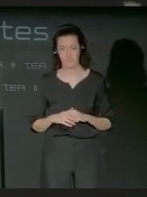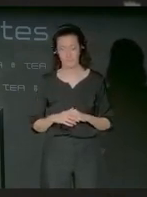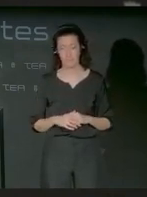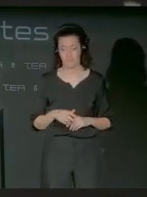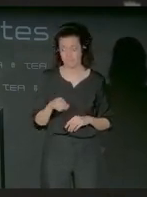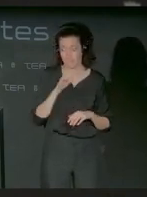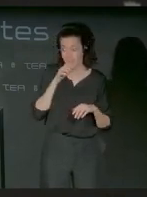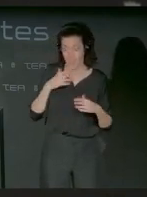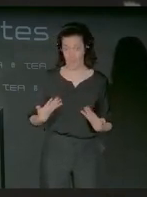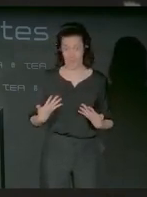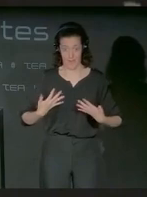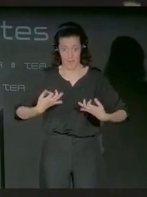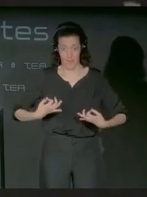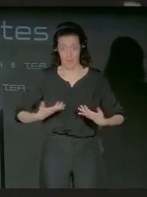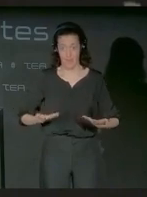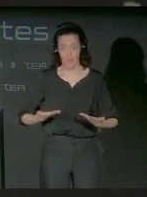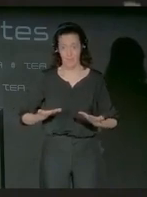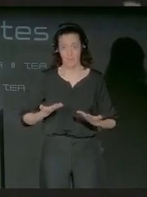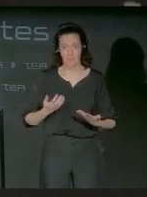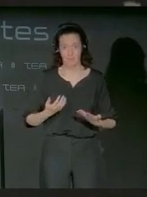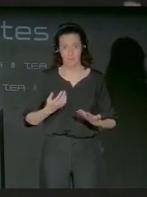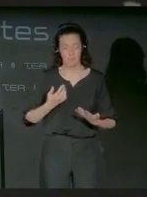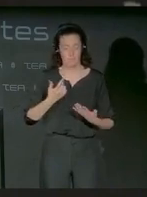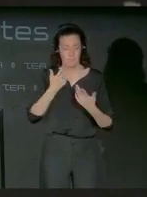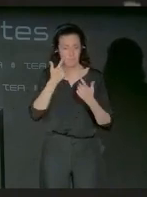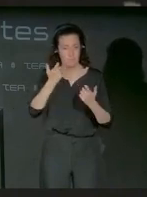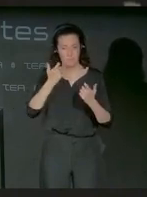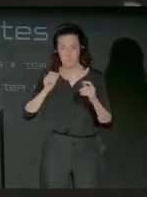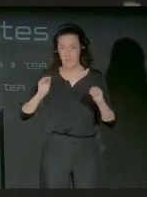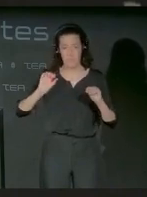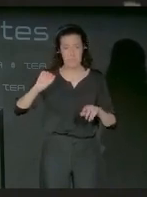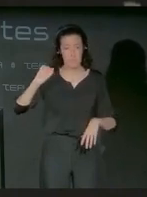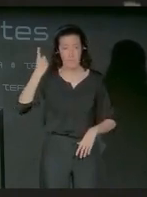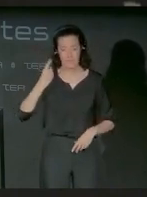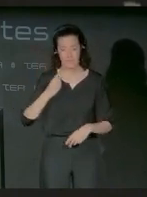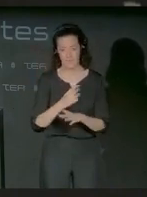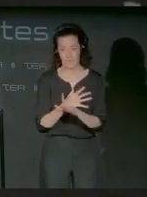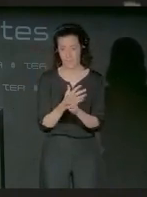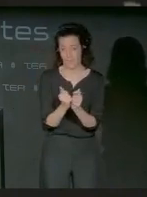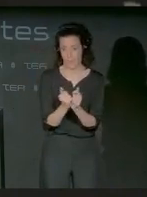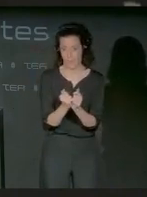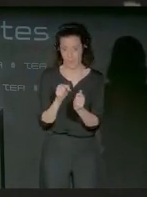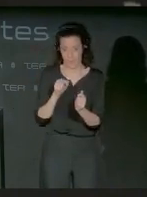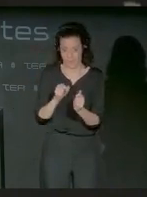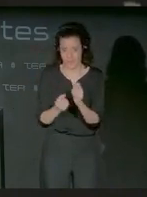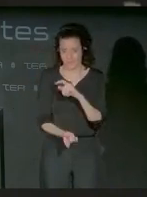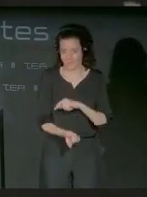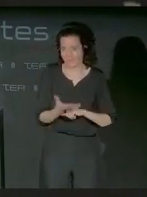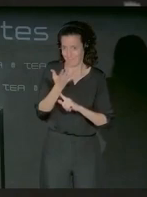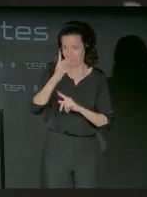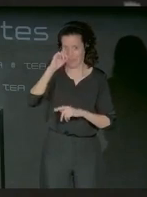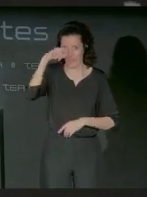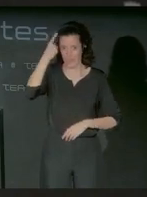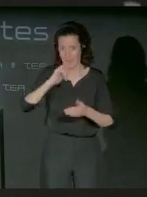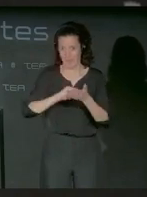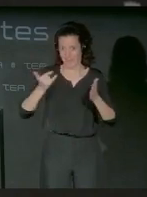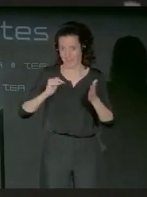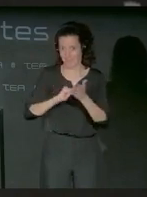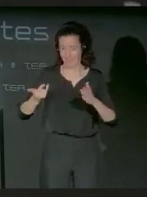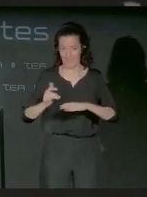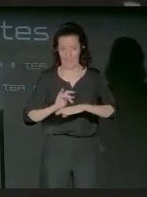destaca sin lugar a dudas el videojuego como elemento nativo de esta cultura digital en los videojuegos confluyen